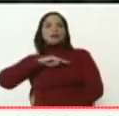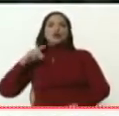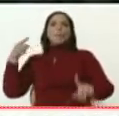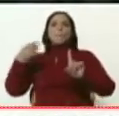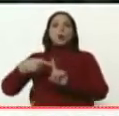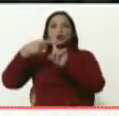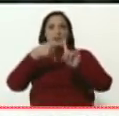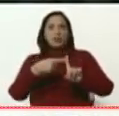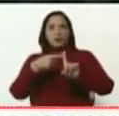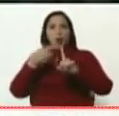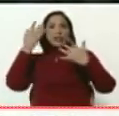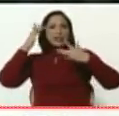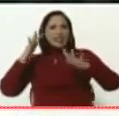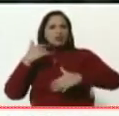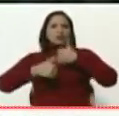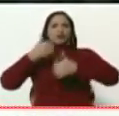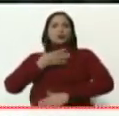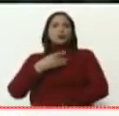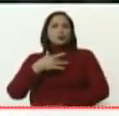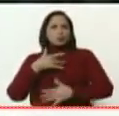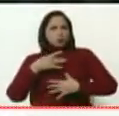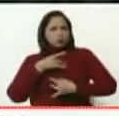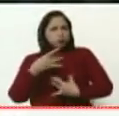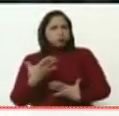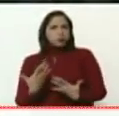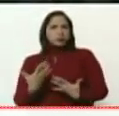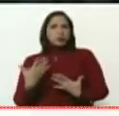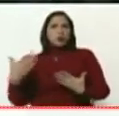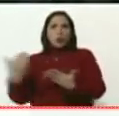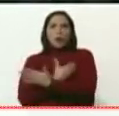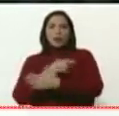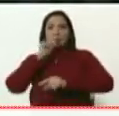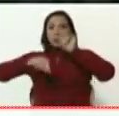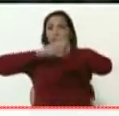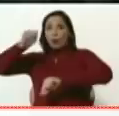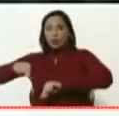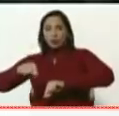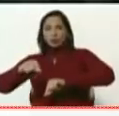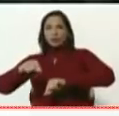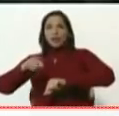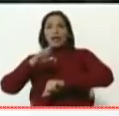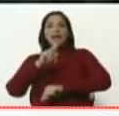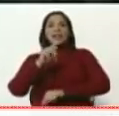La intención para robarse esos cohetes, esos lanzacohetes